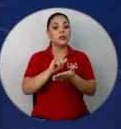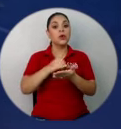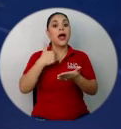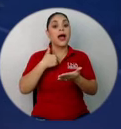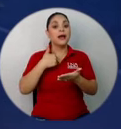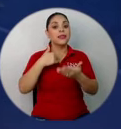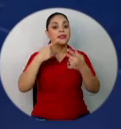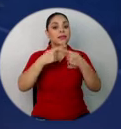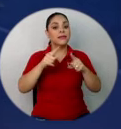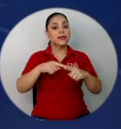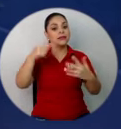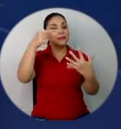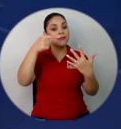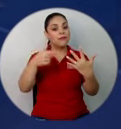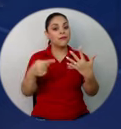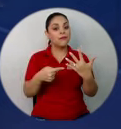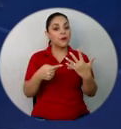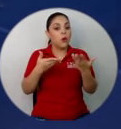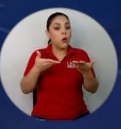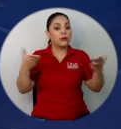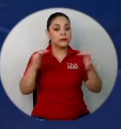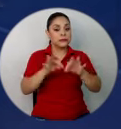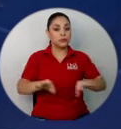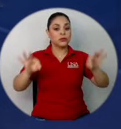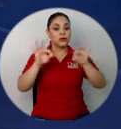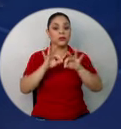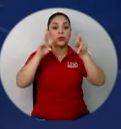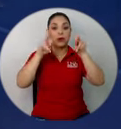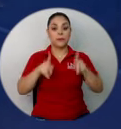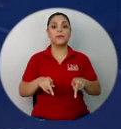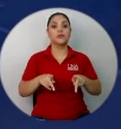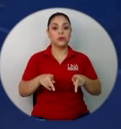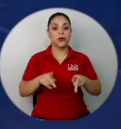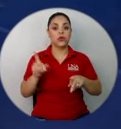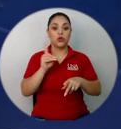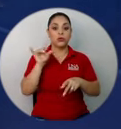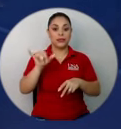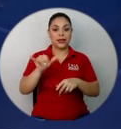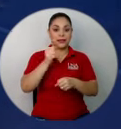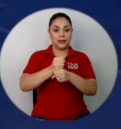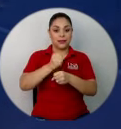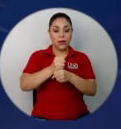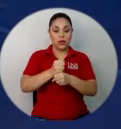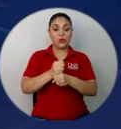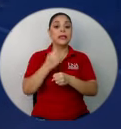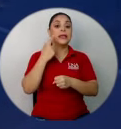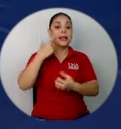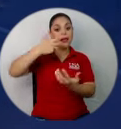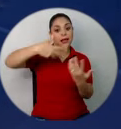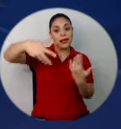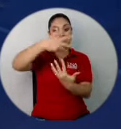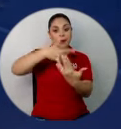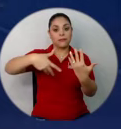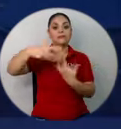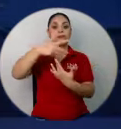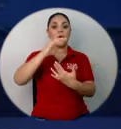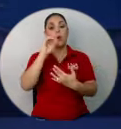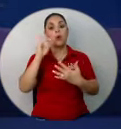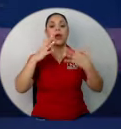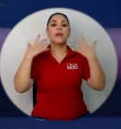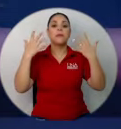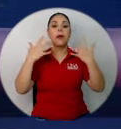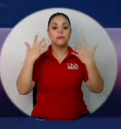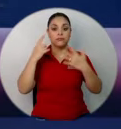fundamentales en el lugar donde una persona trabaja y el clima organizacional es fundamental para ello. Para hablar sobre ese tema nos acompaña en